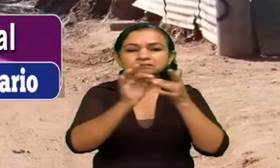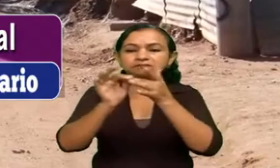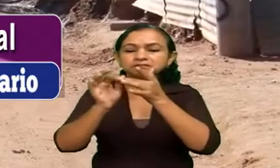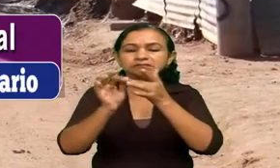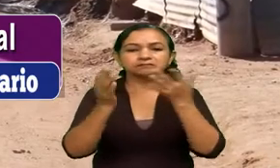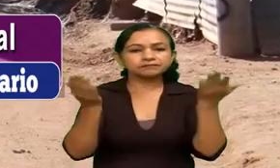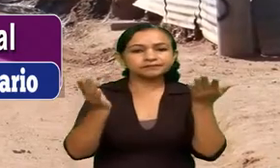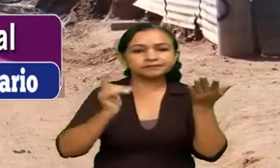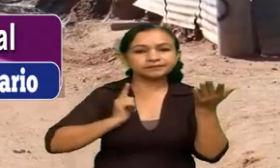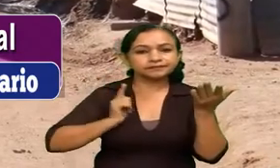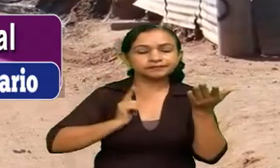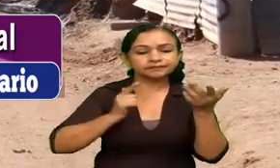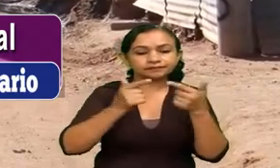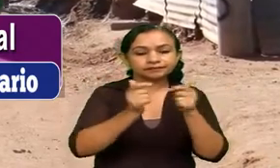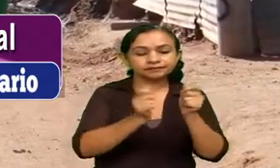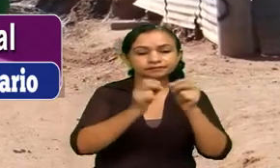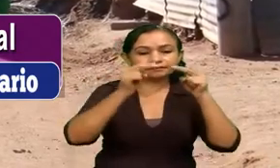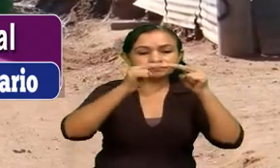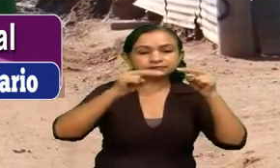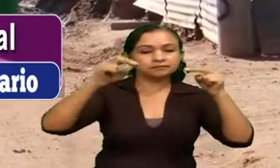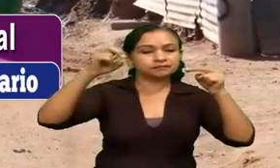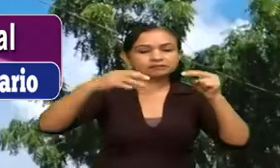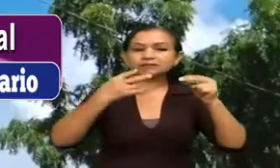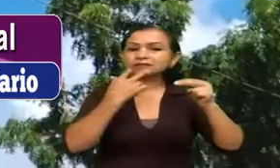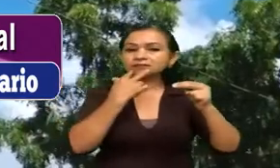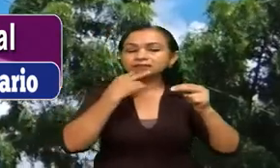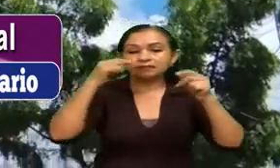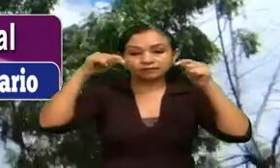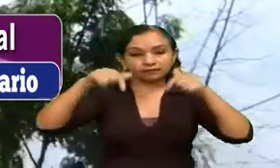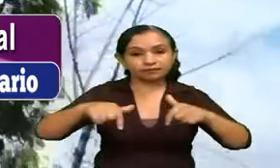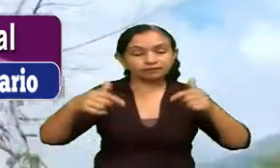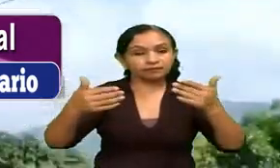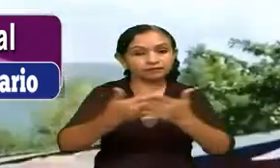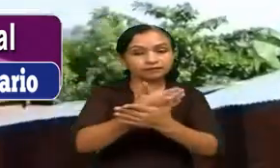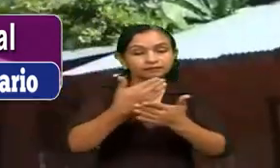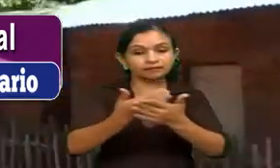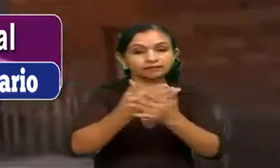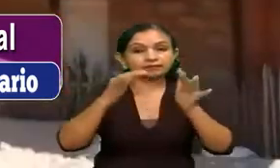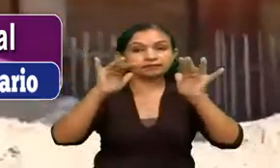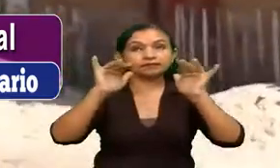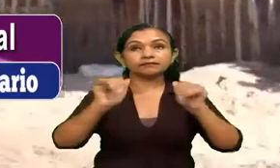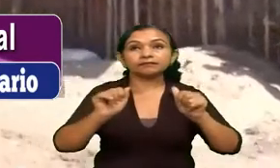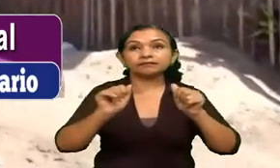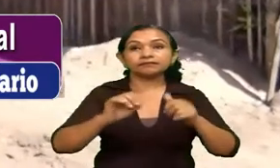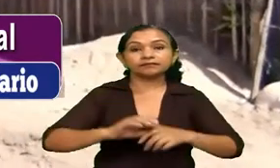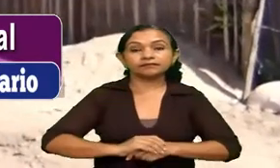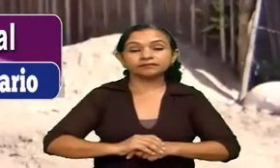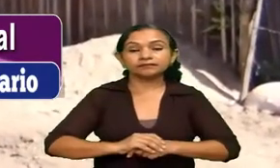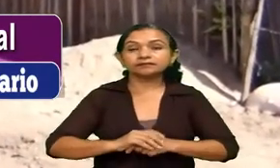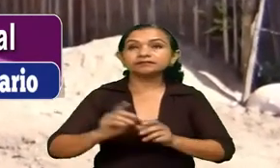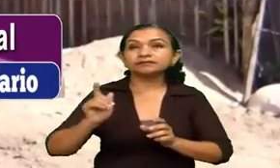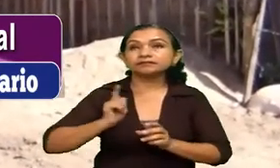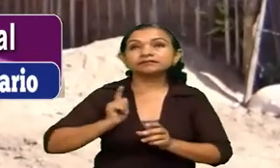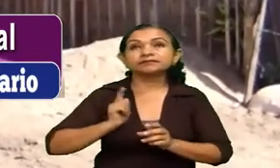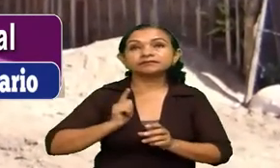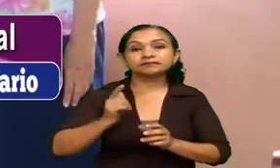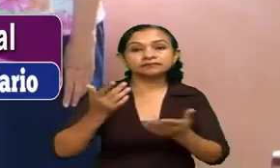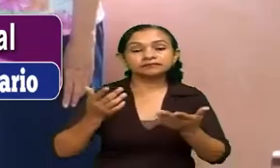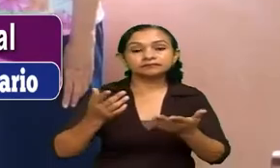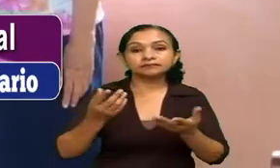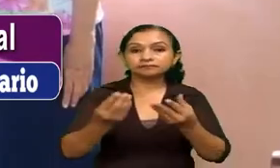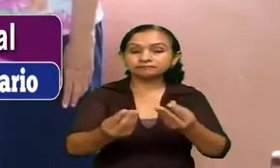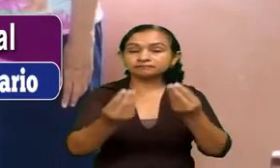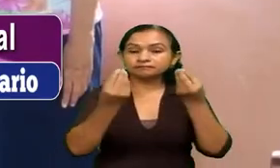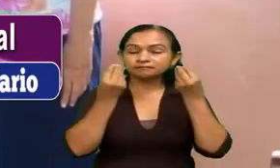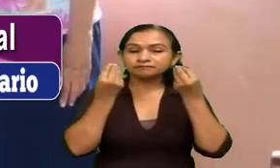que estaban en este sector eléctrico. Okay. Hoy eso se ha, yo creo que es una